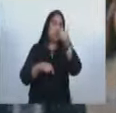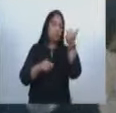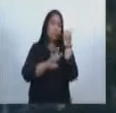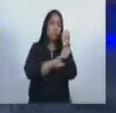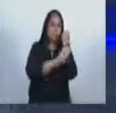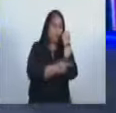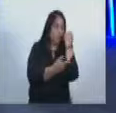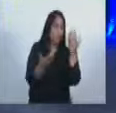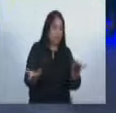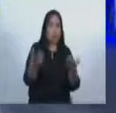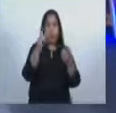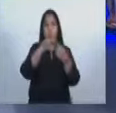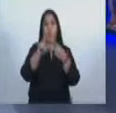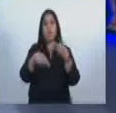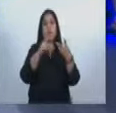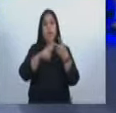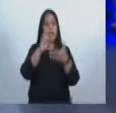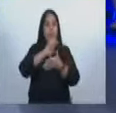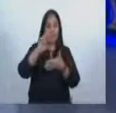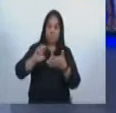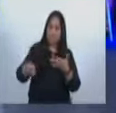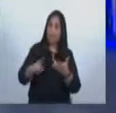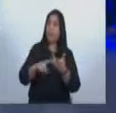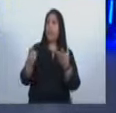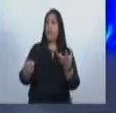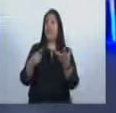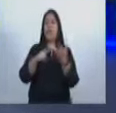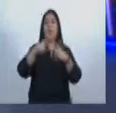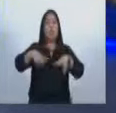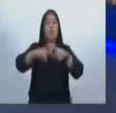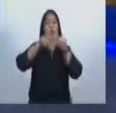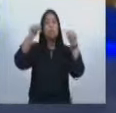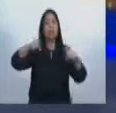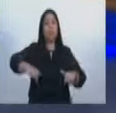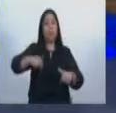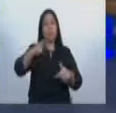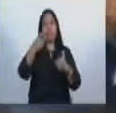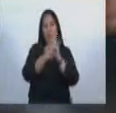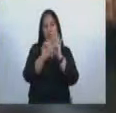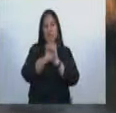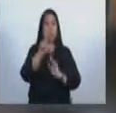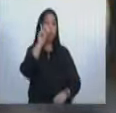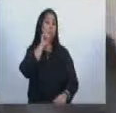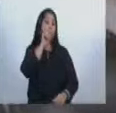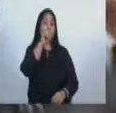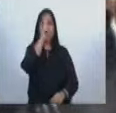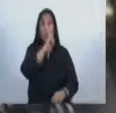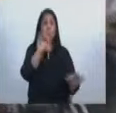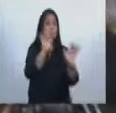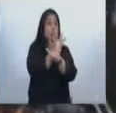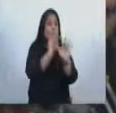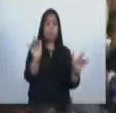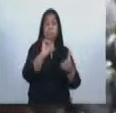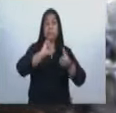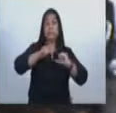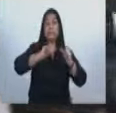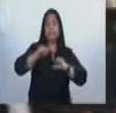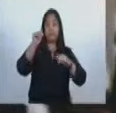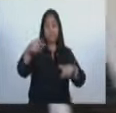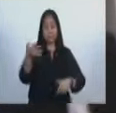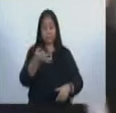hango vayan a estar en el Petén vayan a estar en lugares donde hoy la juventud no tiene acceso a esa